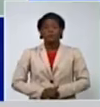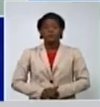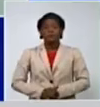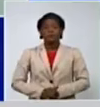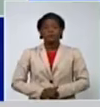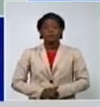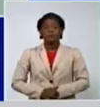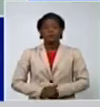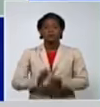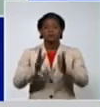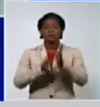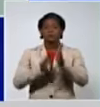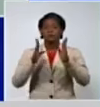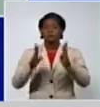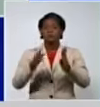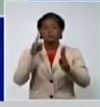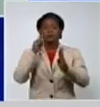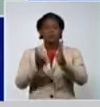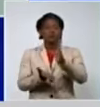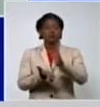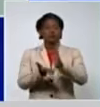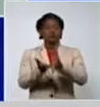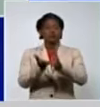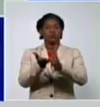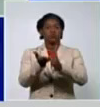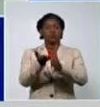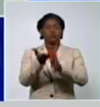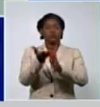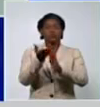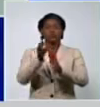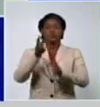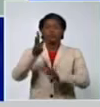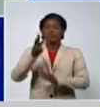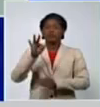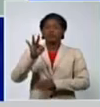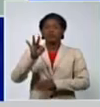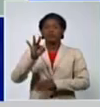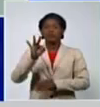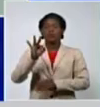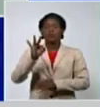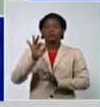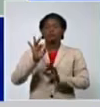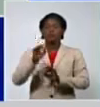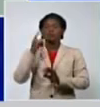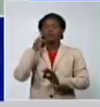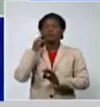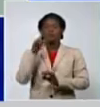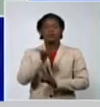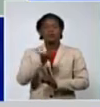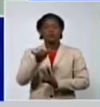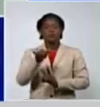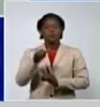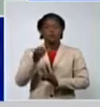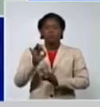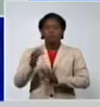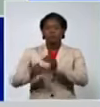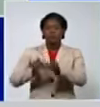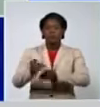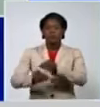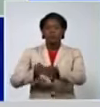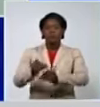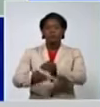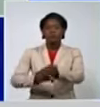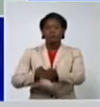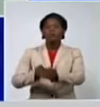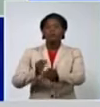que supera en 38 a lo que el comportamiento que habíamos tenido en el mes de enero, que